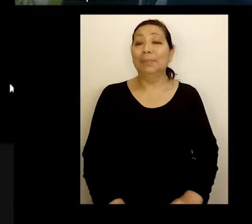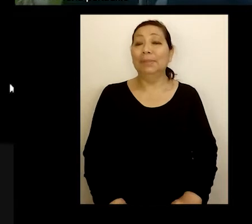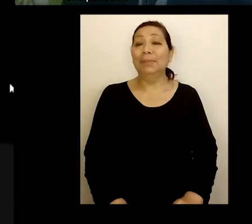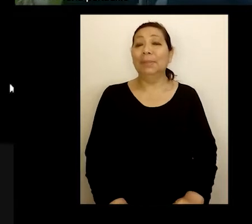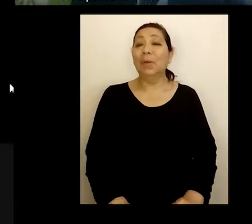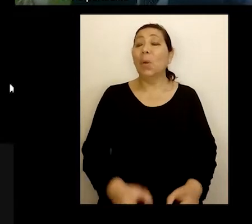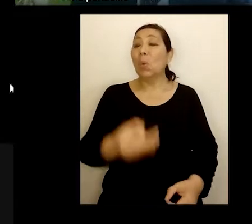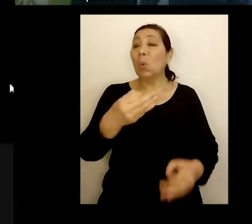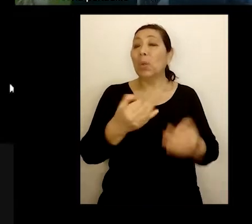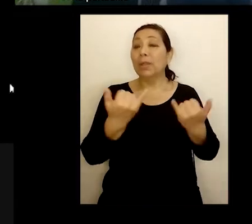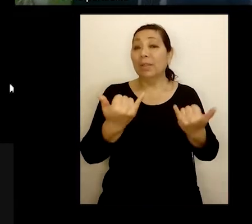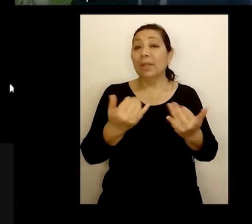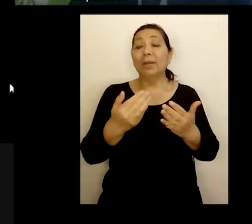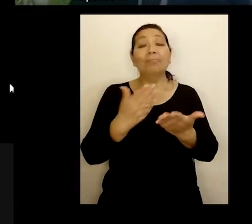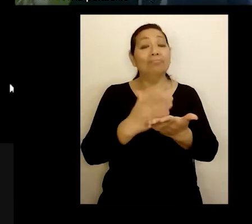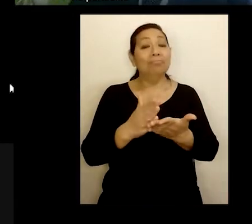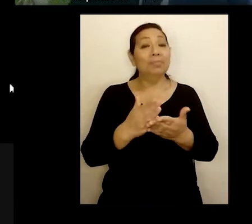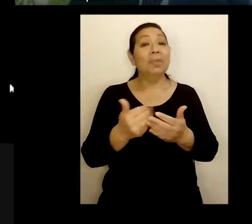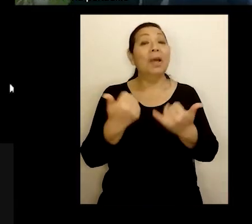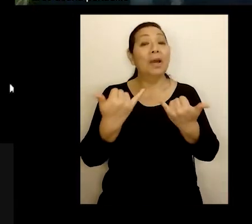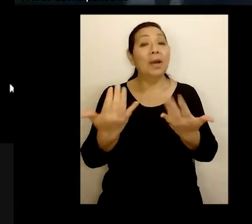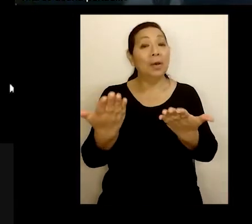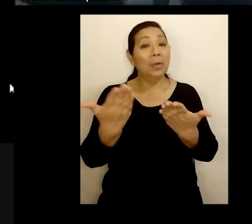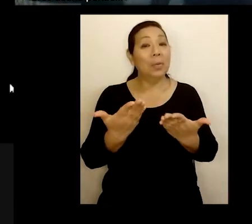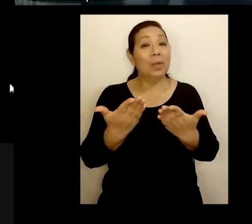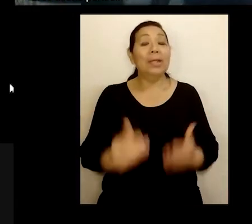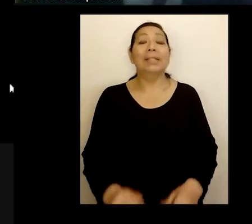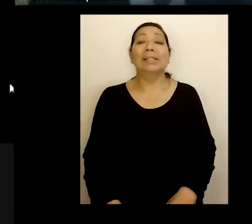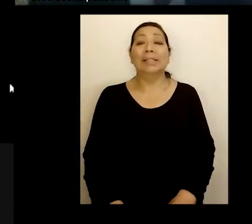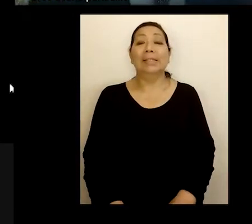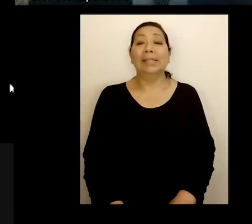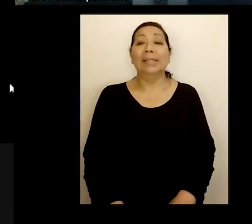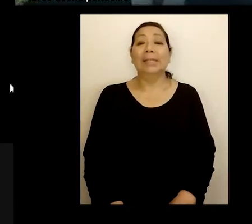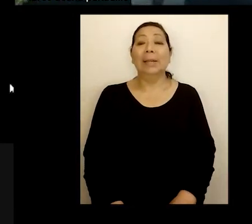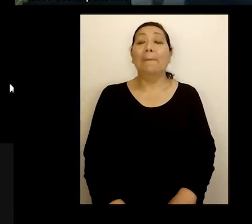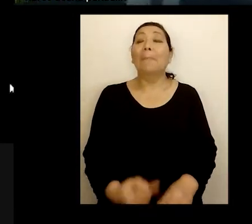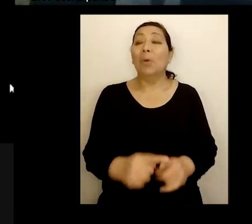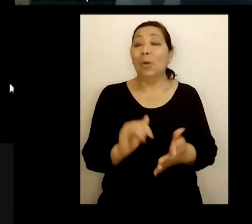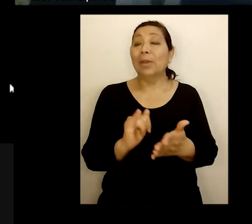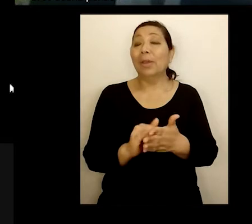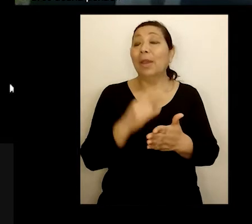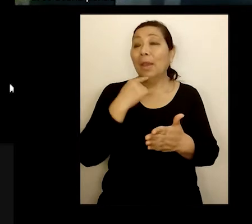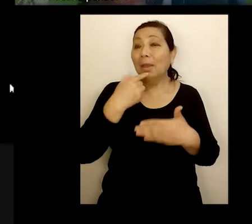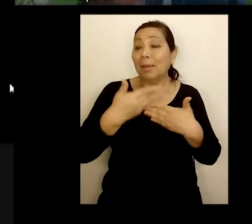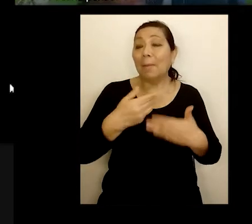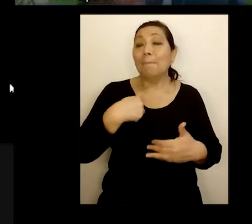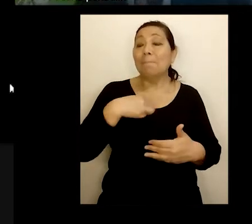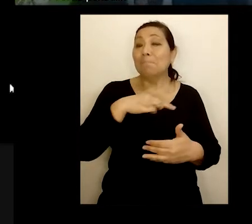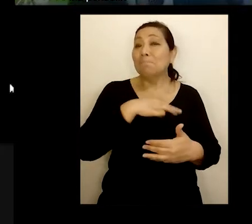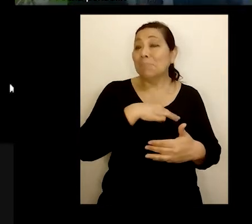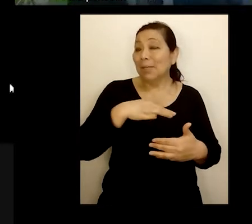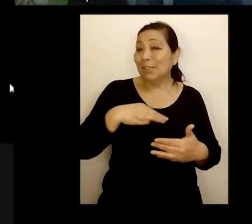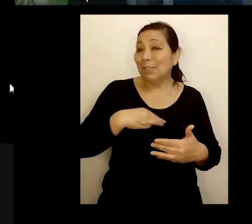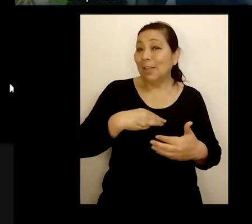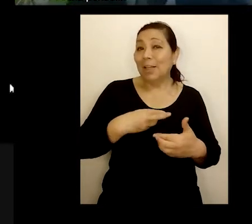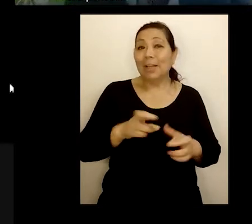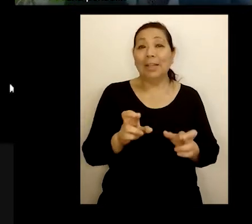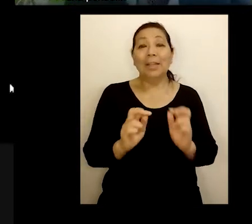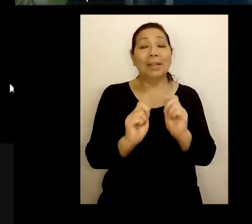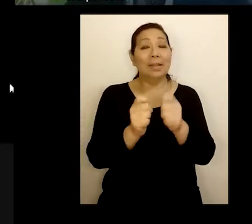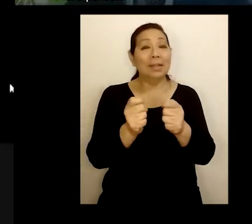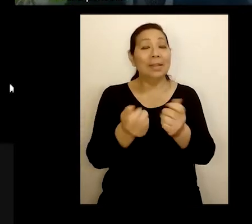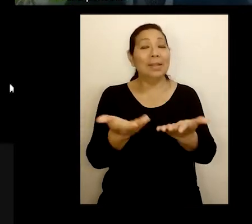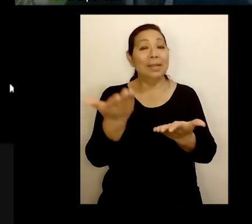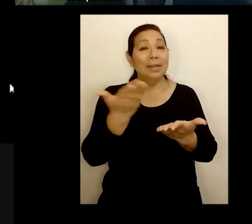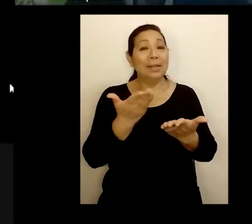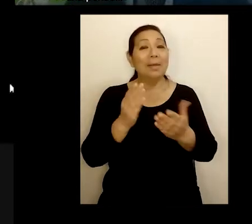La situación jurídica actual del beneficiario es que actualmente él está en la clandestinidad. Y lo que había sucedido en sede ordinaria es que al beneficiario